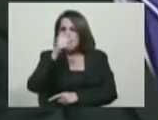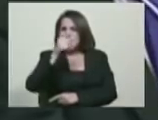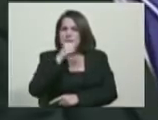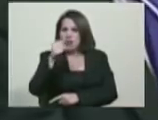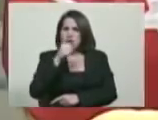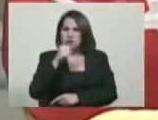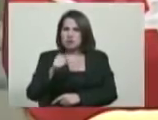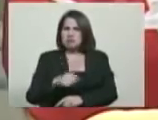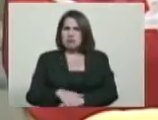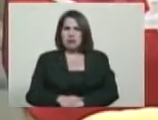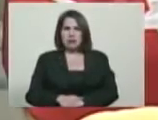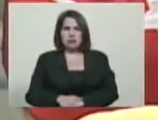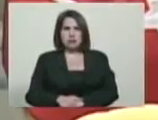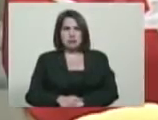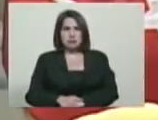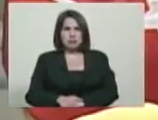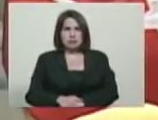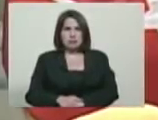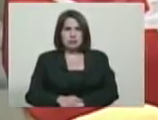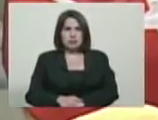Bueno, sobre lo primero,